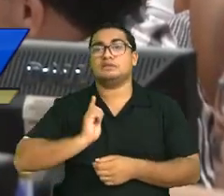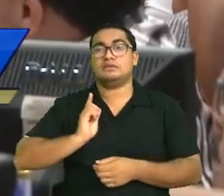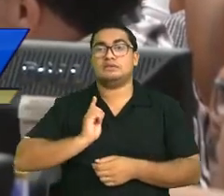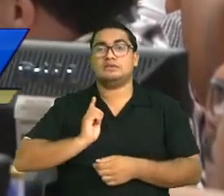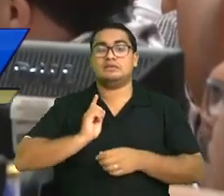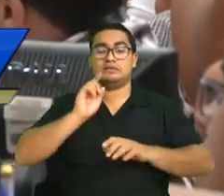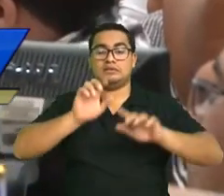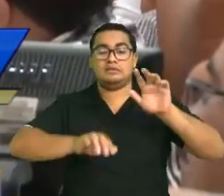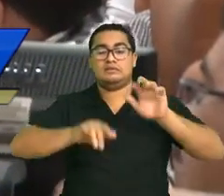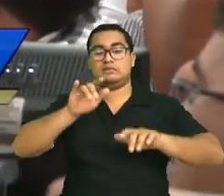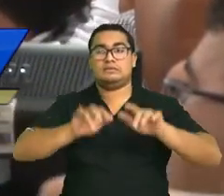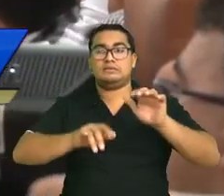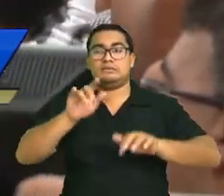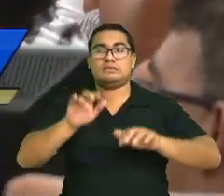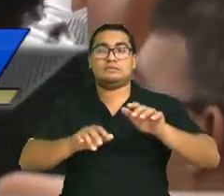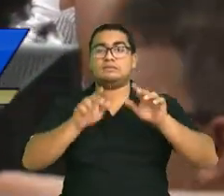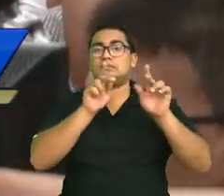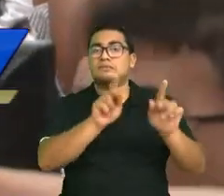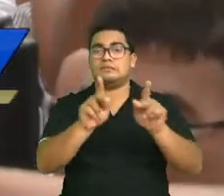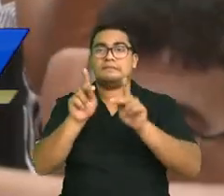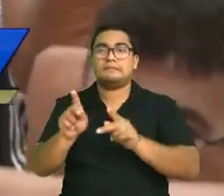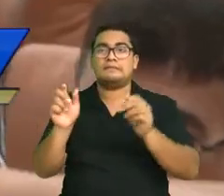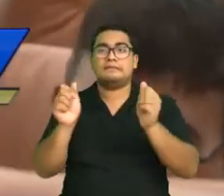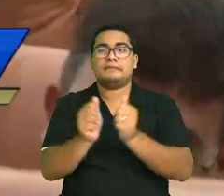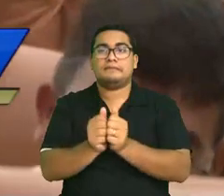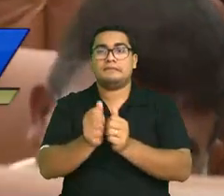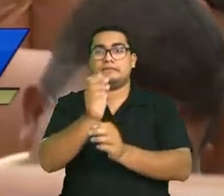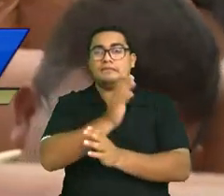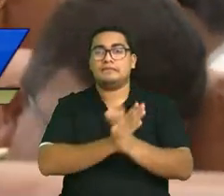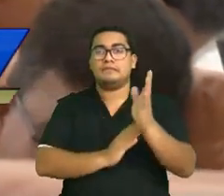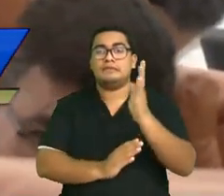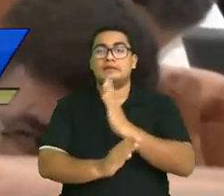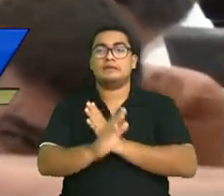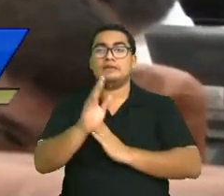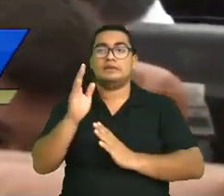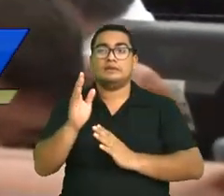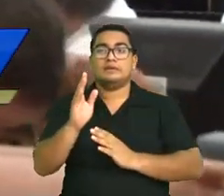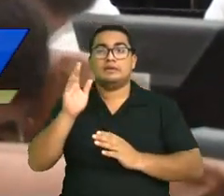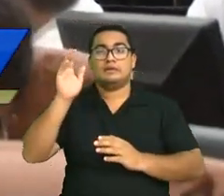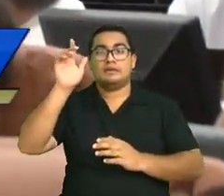la coordinación de la Secretaría de Personas con Discapacidad en estas dos...